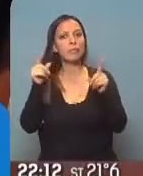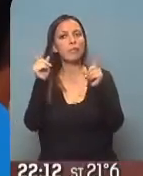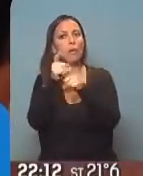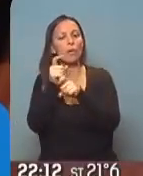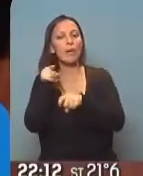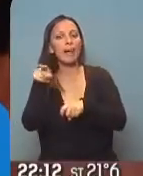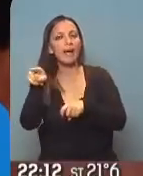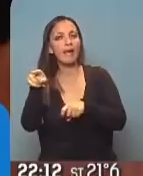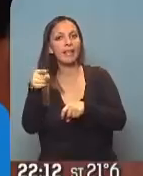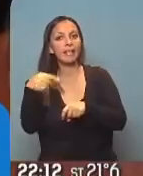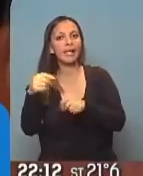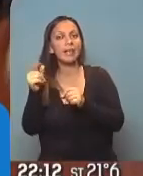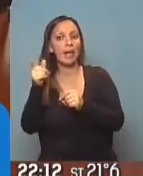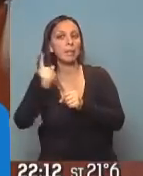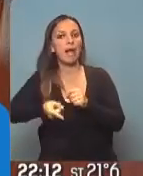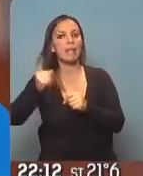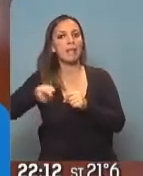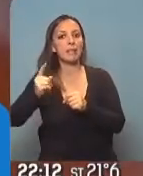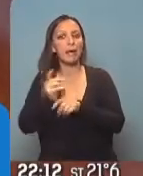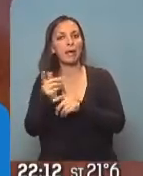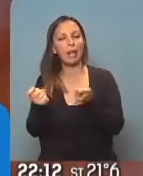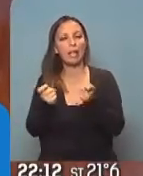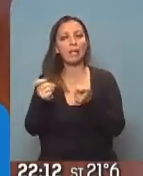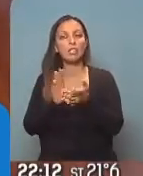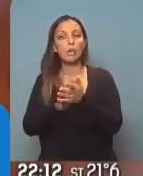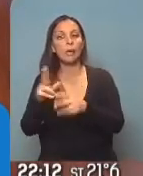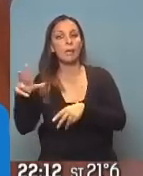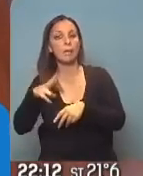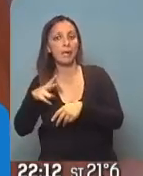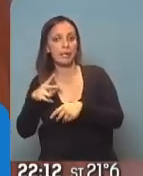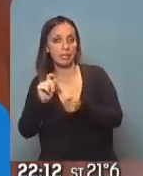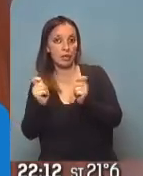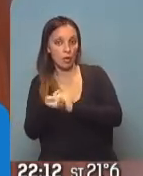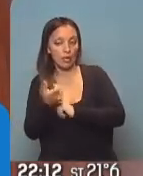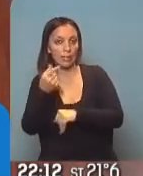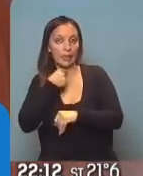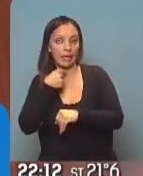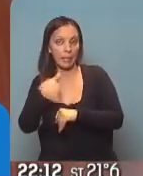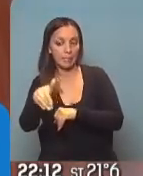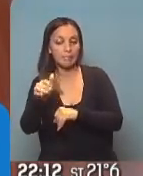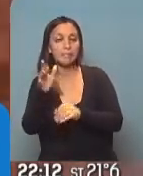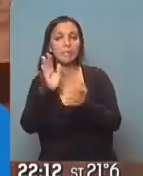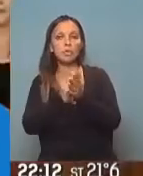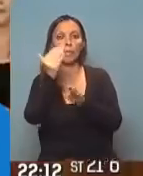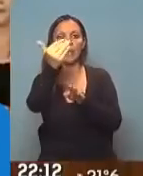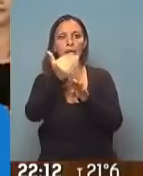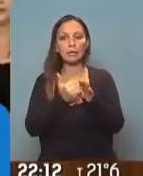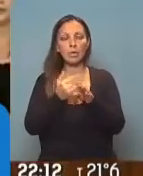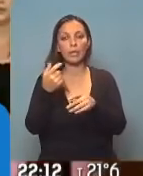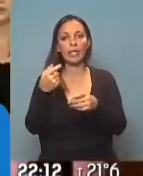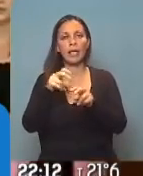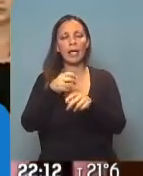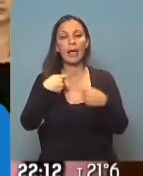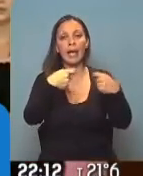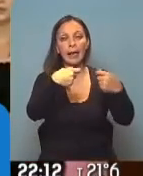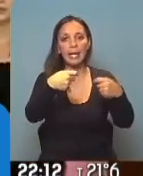poner el ritmo, la graduación a las privatizaciones que se quieren hacer, el tema también de la reducción del gasto fiscal,